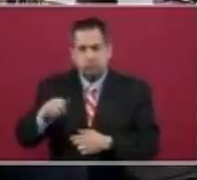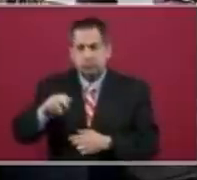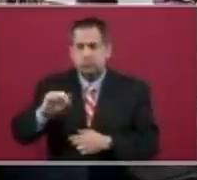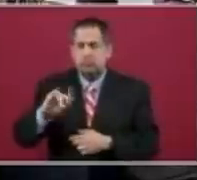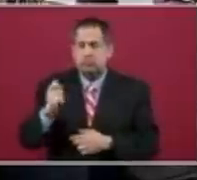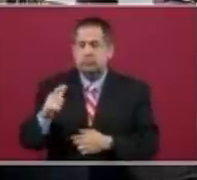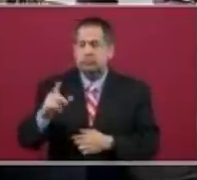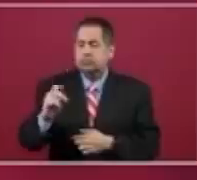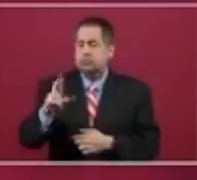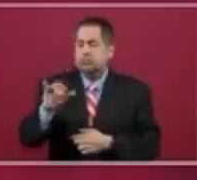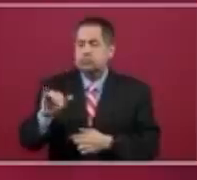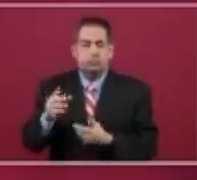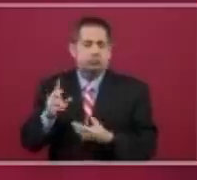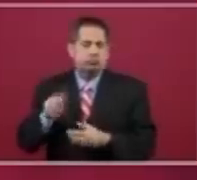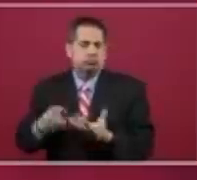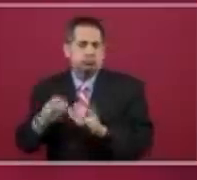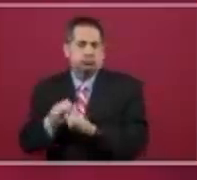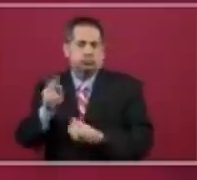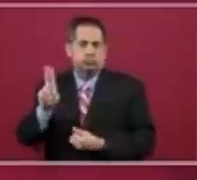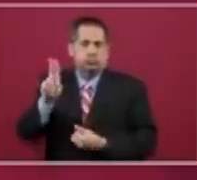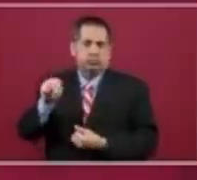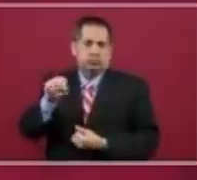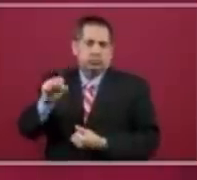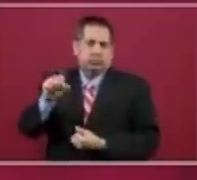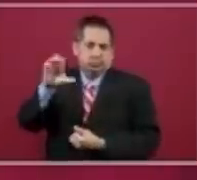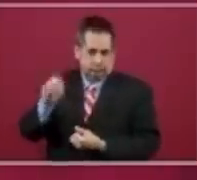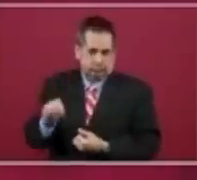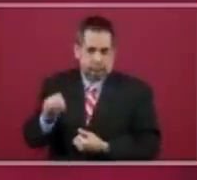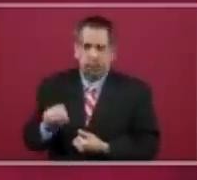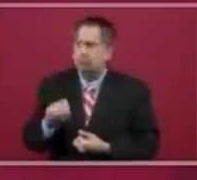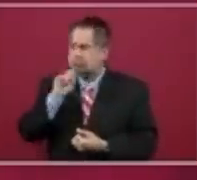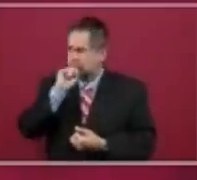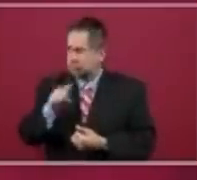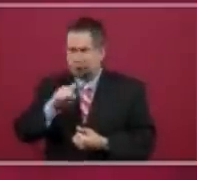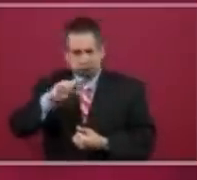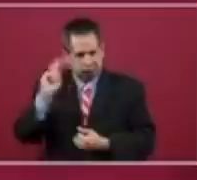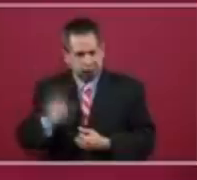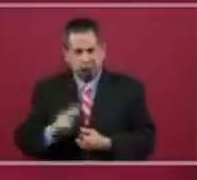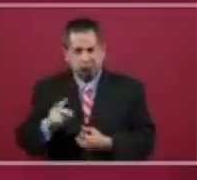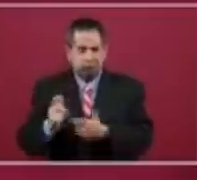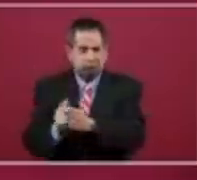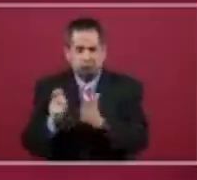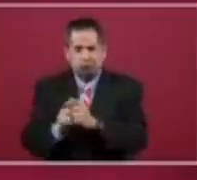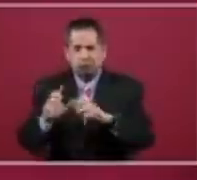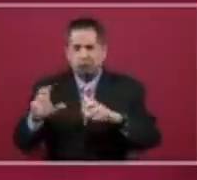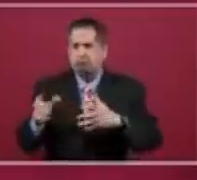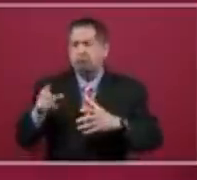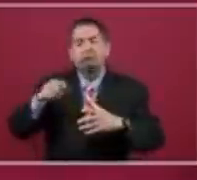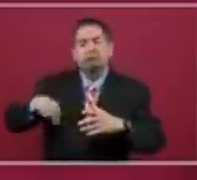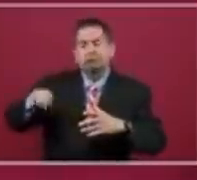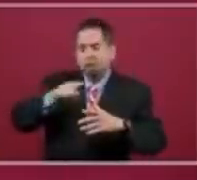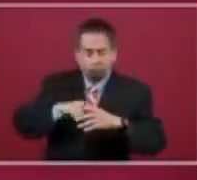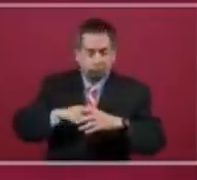Doria, de la UNESCO, que destacó que efectivamente este grupo es un grupo